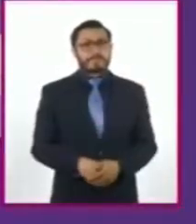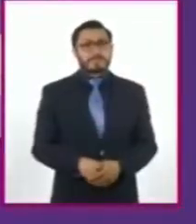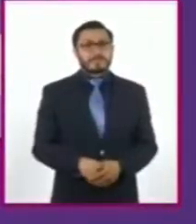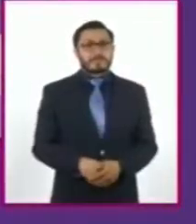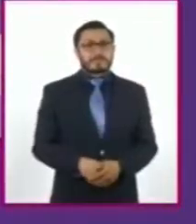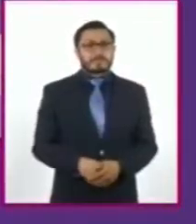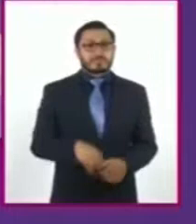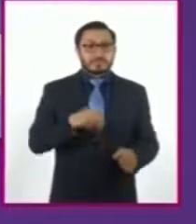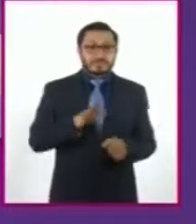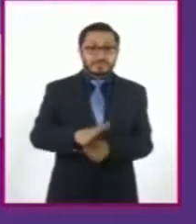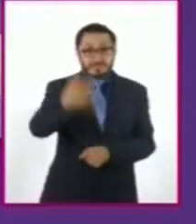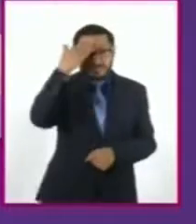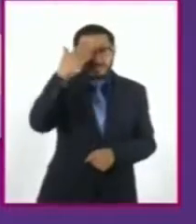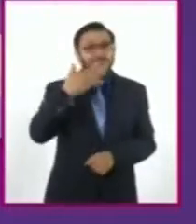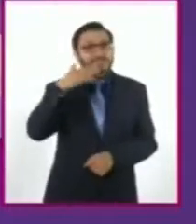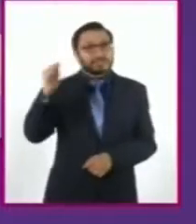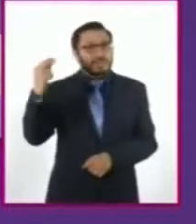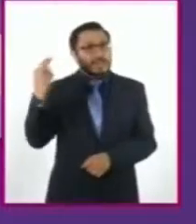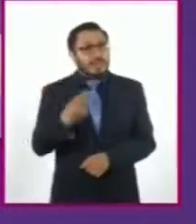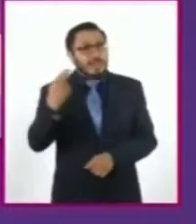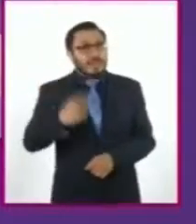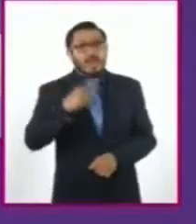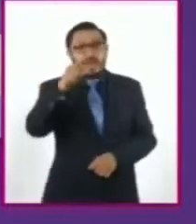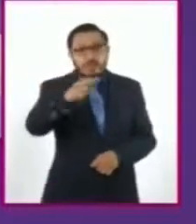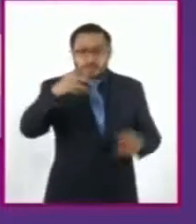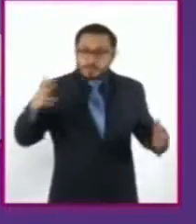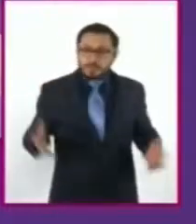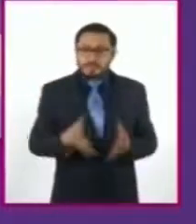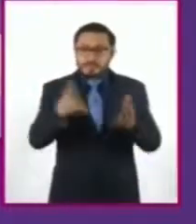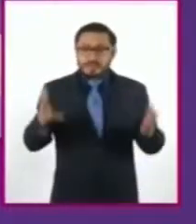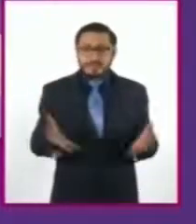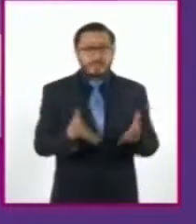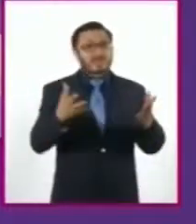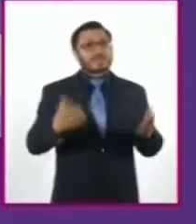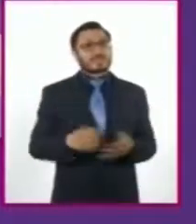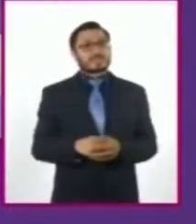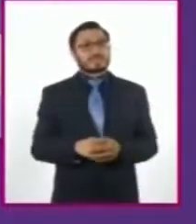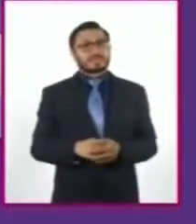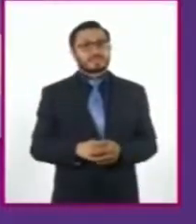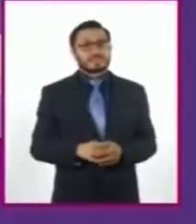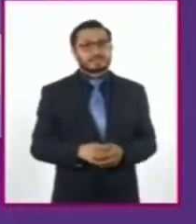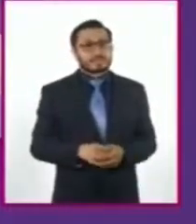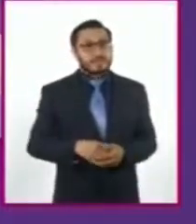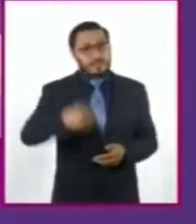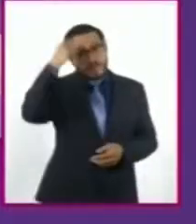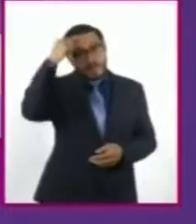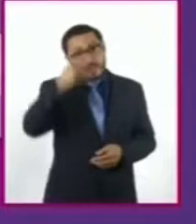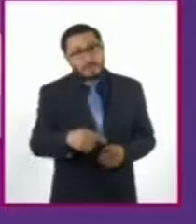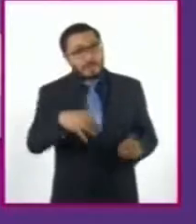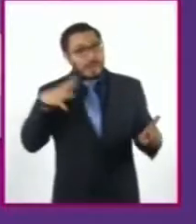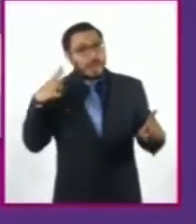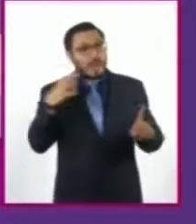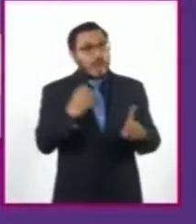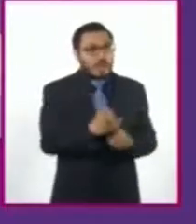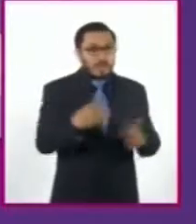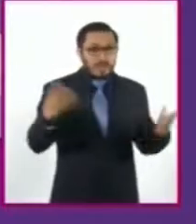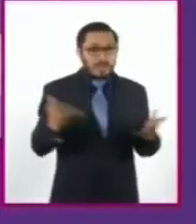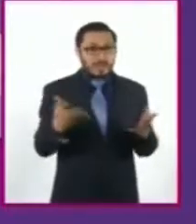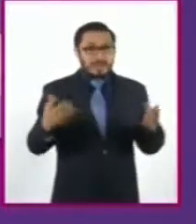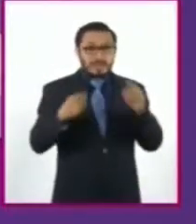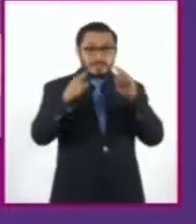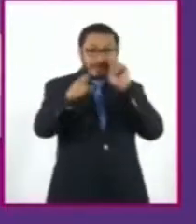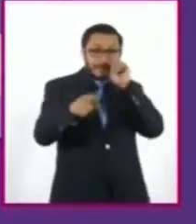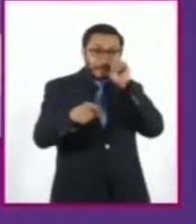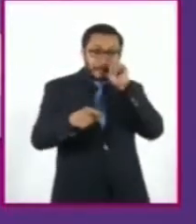¿Qué capacidades necesitas fortalecer o potencializar para lograr lo que quieres ser o